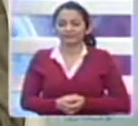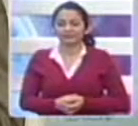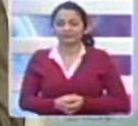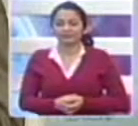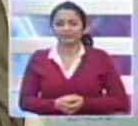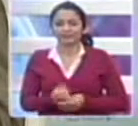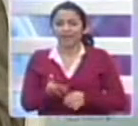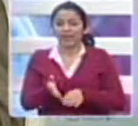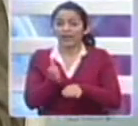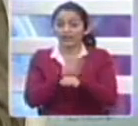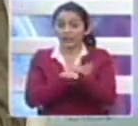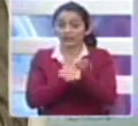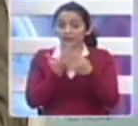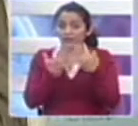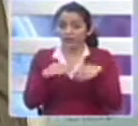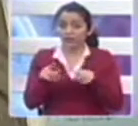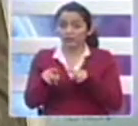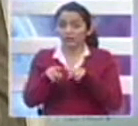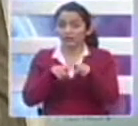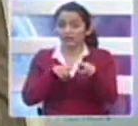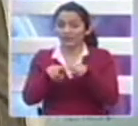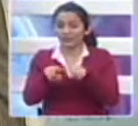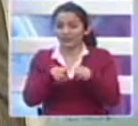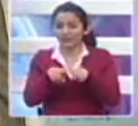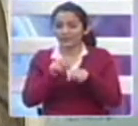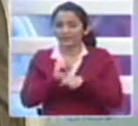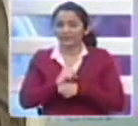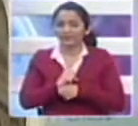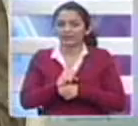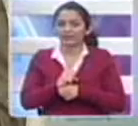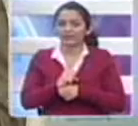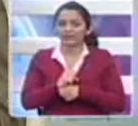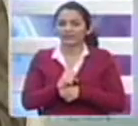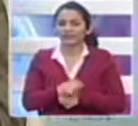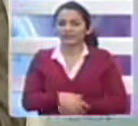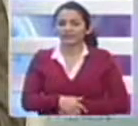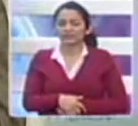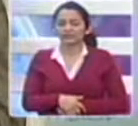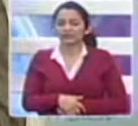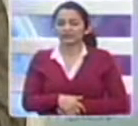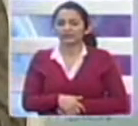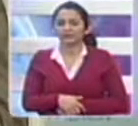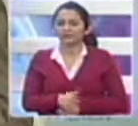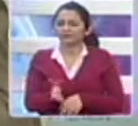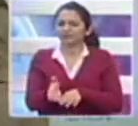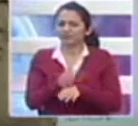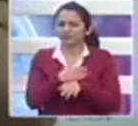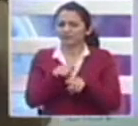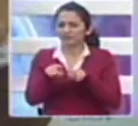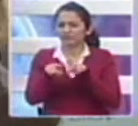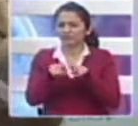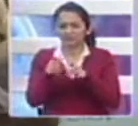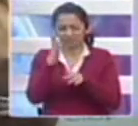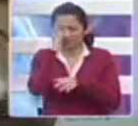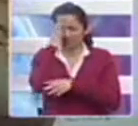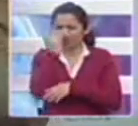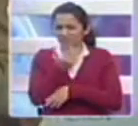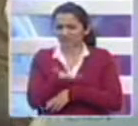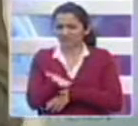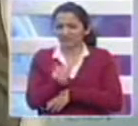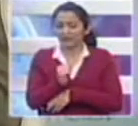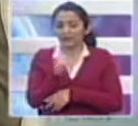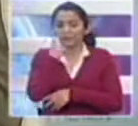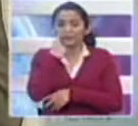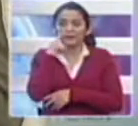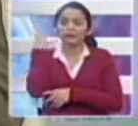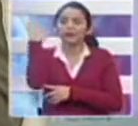se hizo un concurso del cantor de mi parroquia, que se llamó El Proyecto. Esto lo que buscamos fue conseguir nuevos